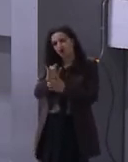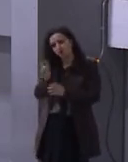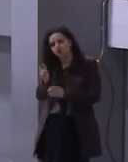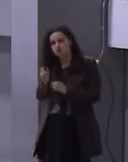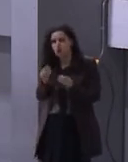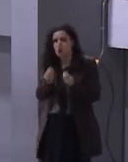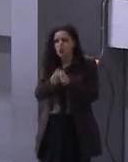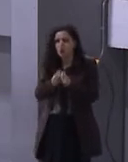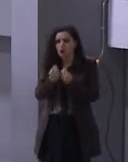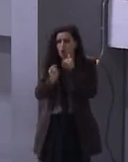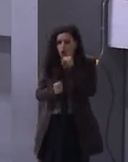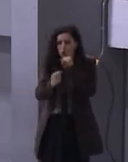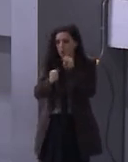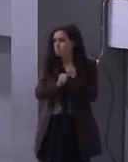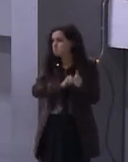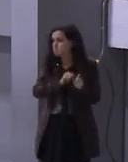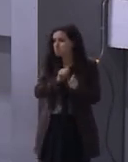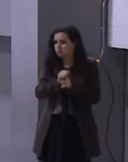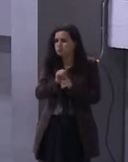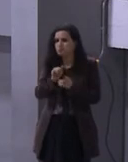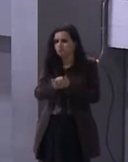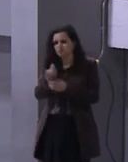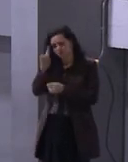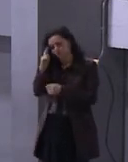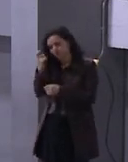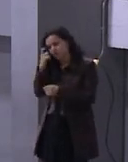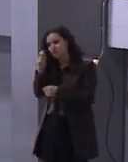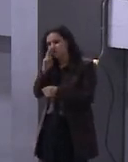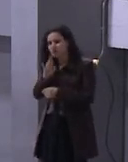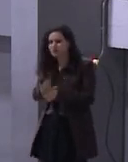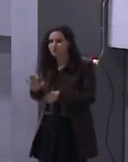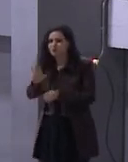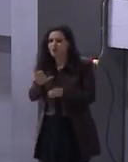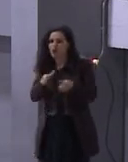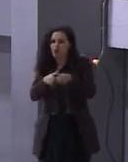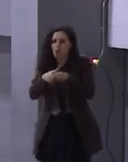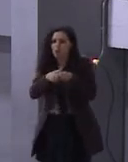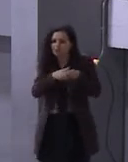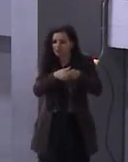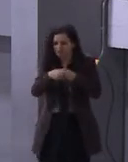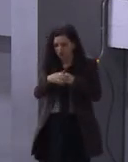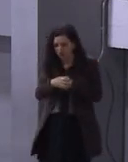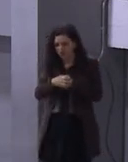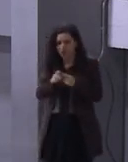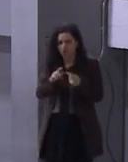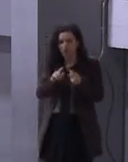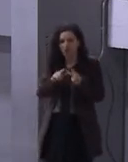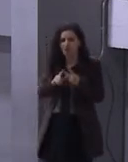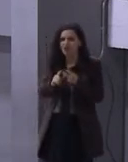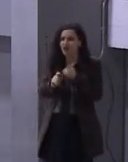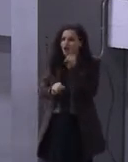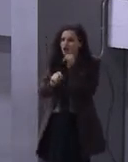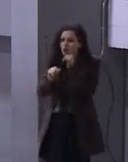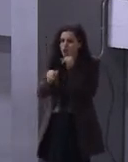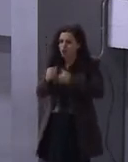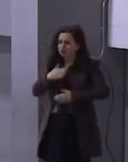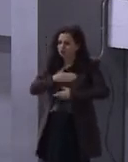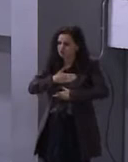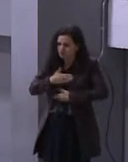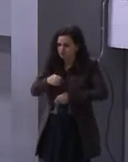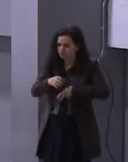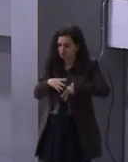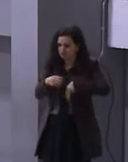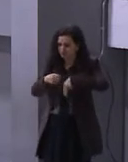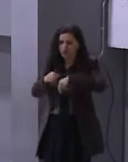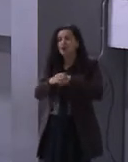es desconocido, incluso por el mismo gobierno nacional, que es el sector cooperativo, el sector de la economía solidaria,